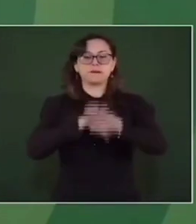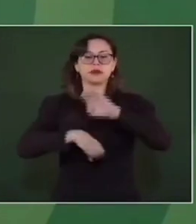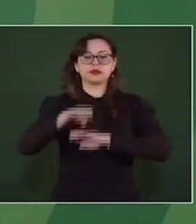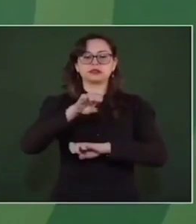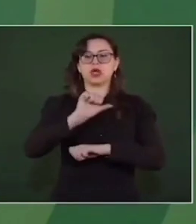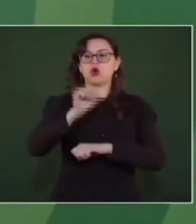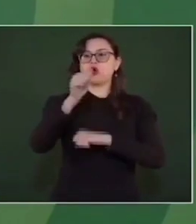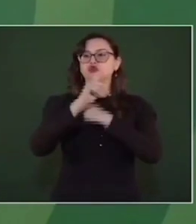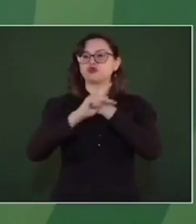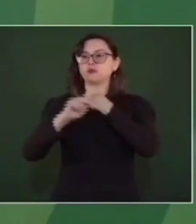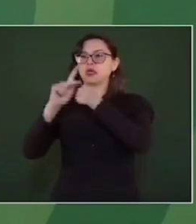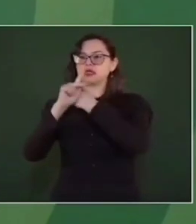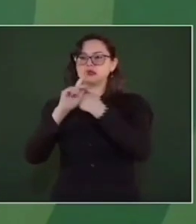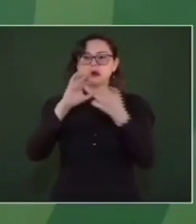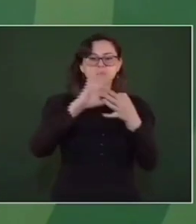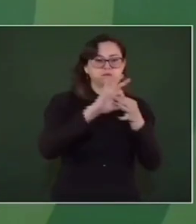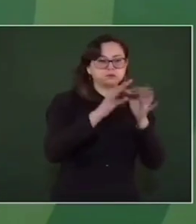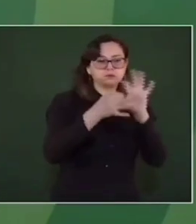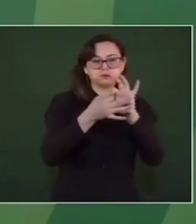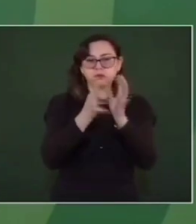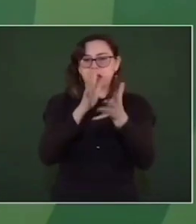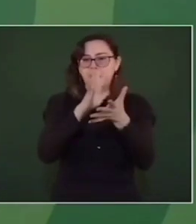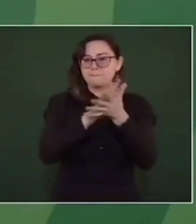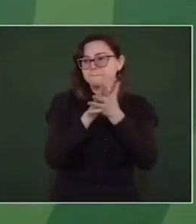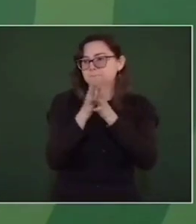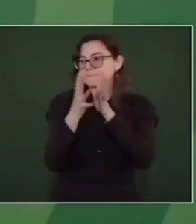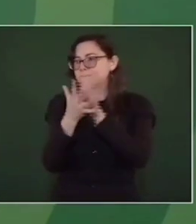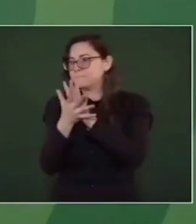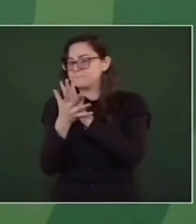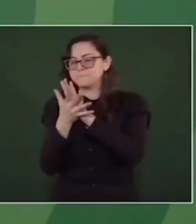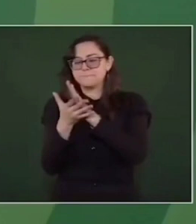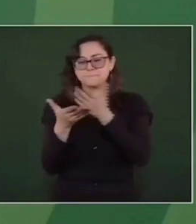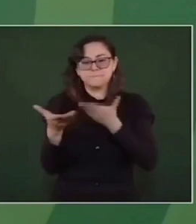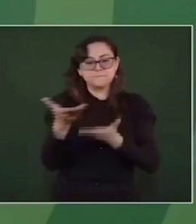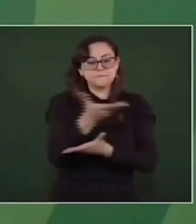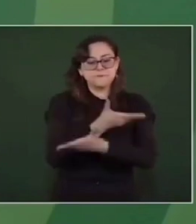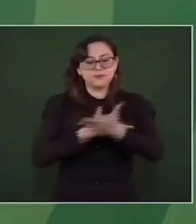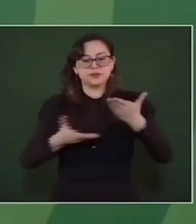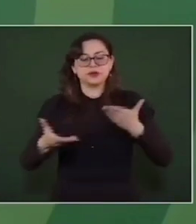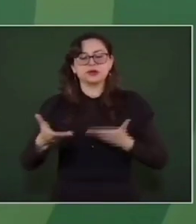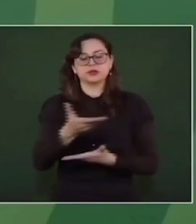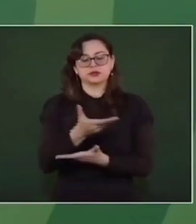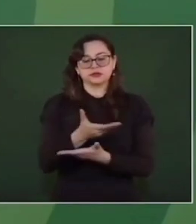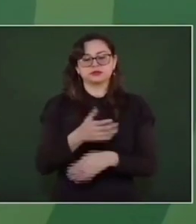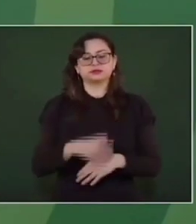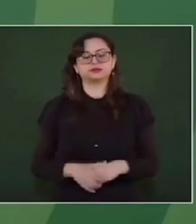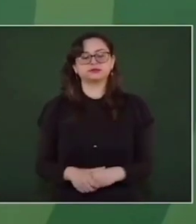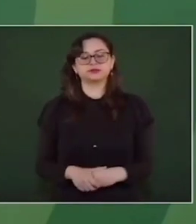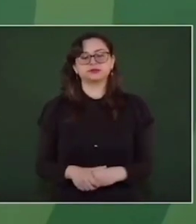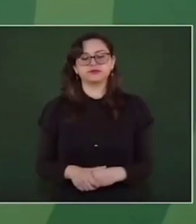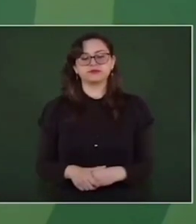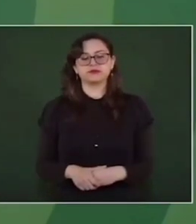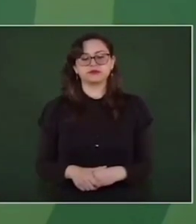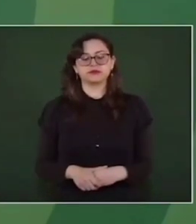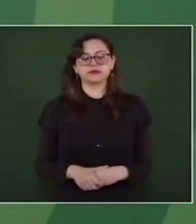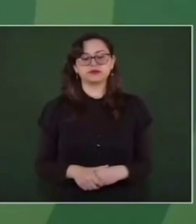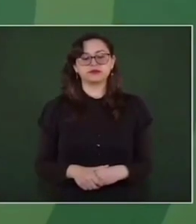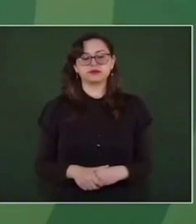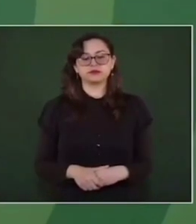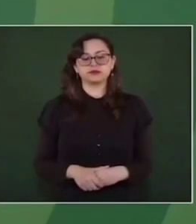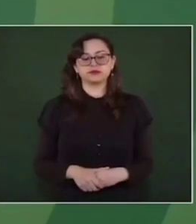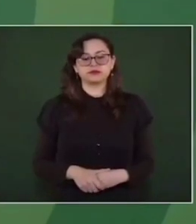dirigida por García Luna. En esta etapa, tal entramado contractual, se